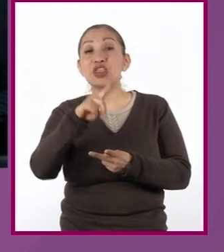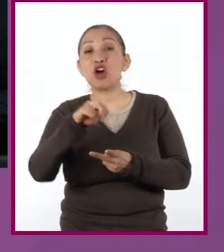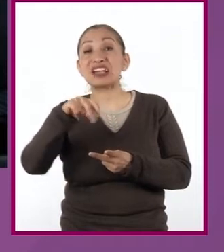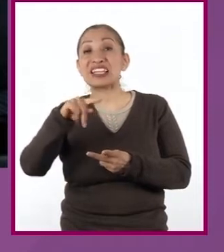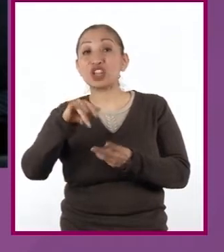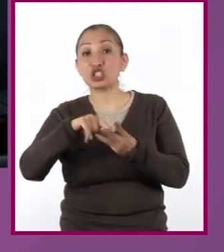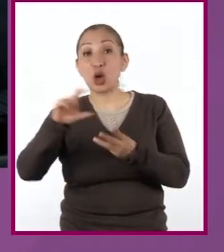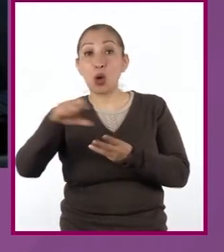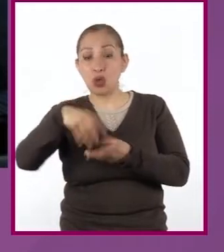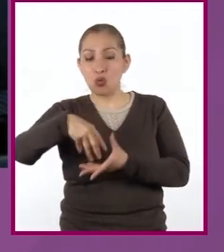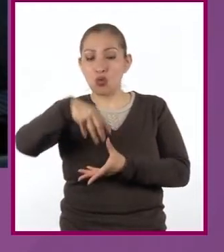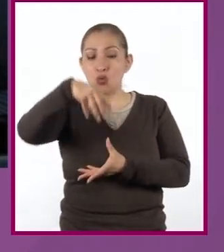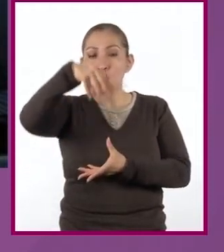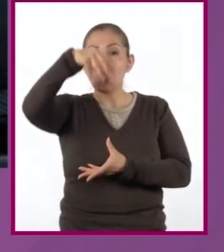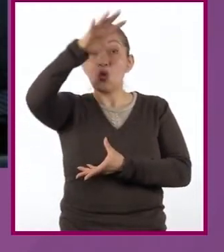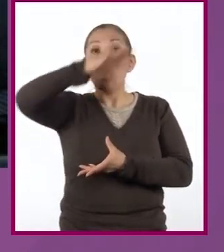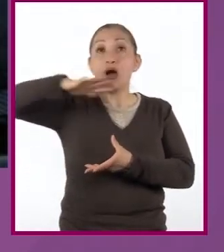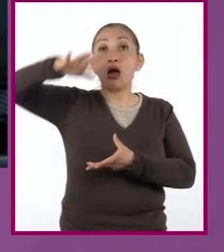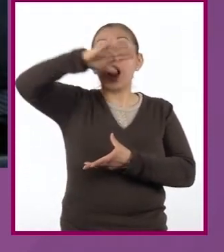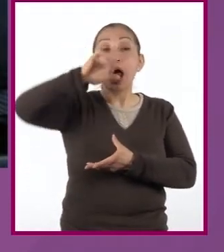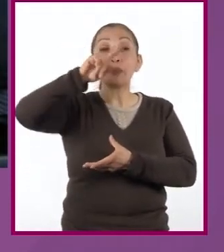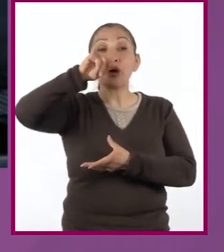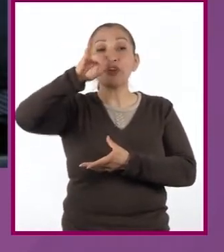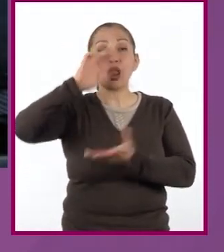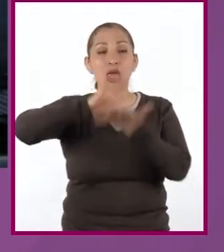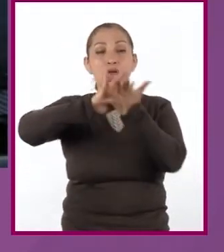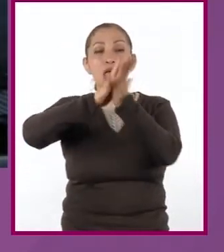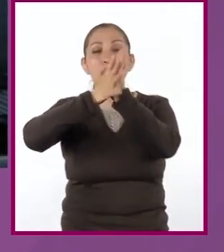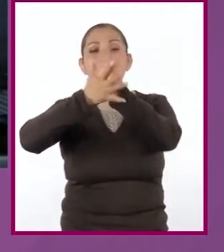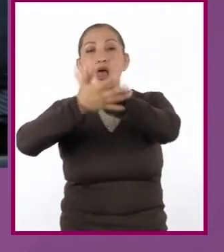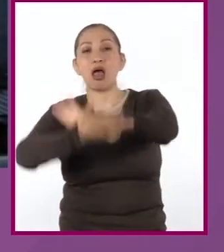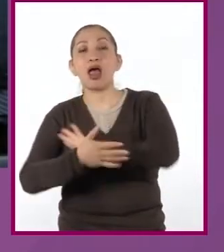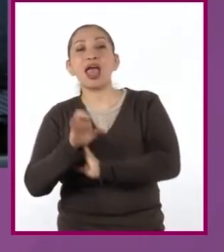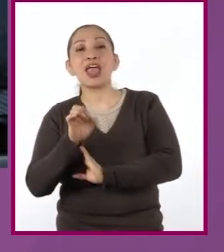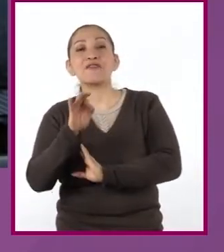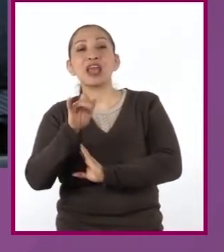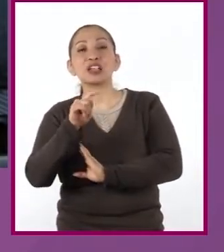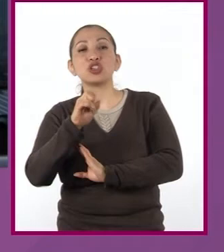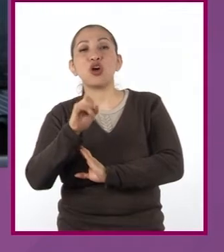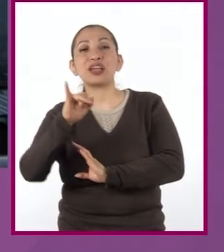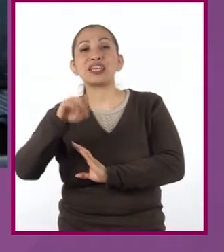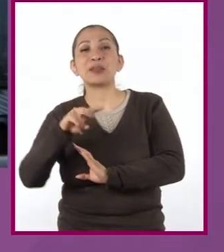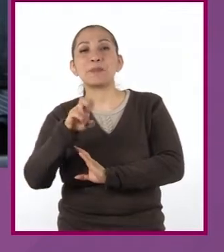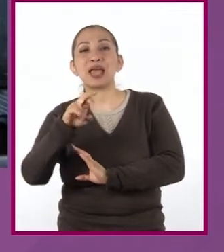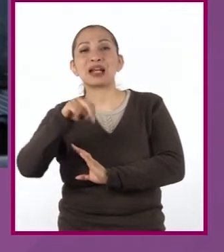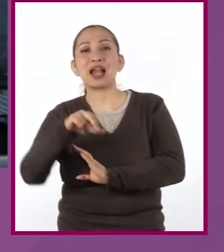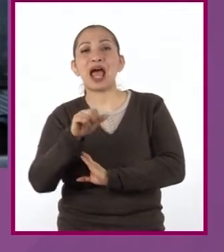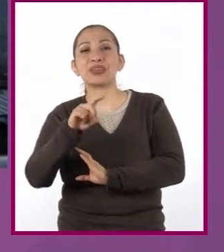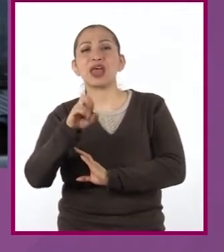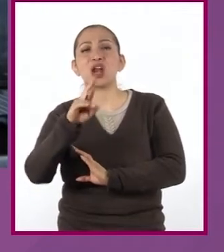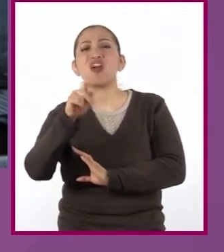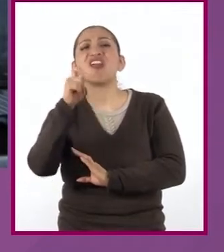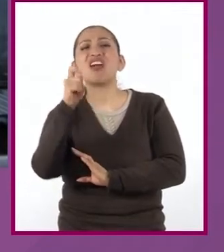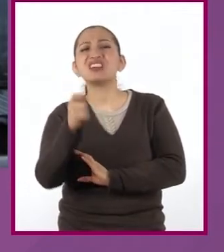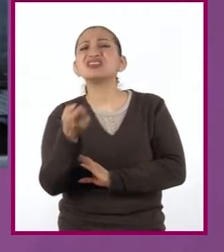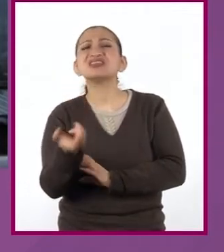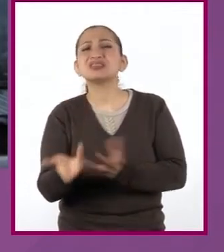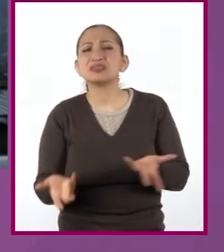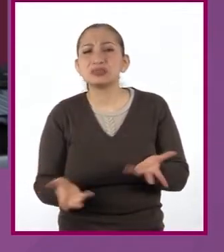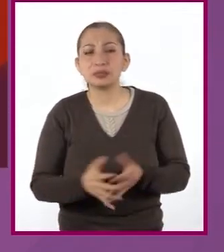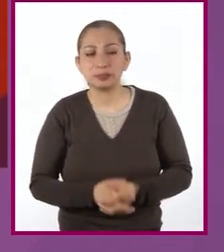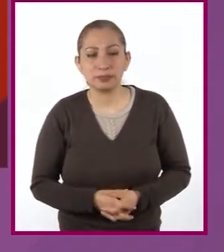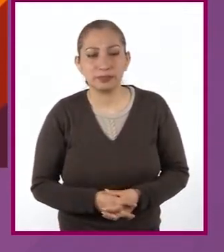Al llegar a la atmósfera, estos gases contribuyen a un fenómeno llamado efecto invernadero. Pero, ¿qué es el efecto invernadero?